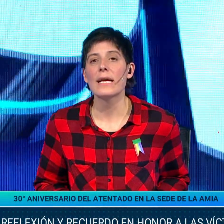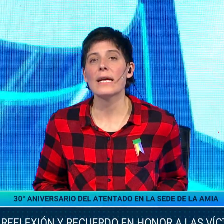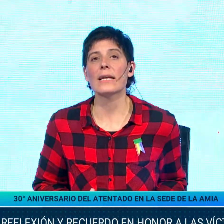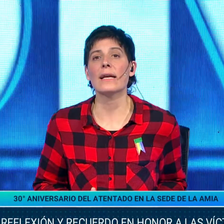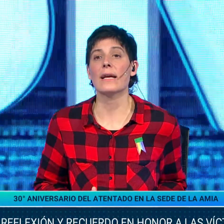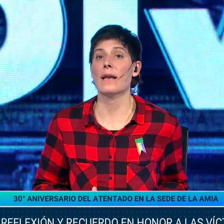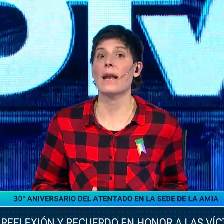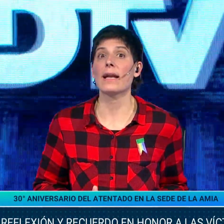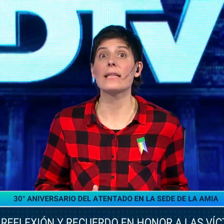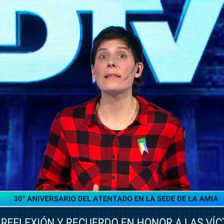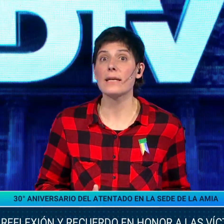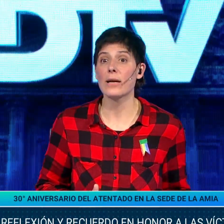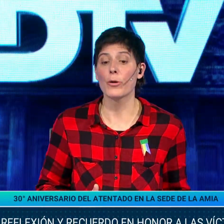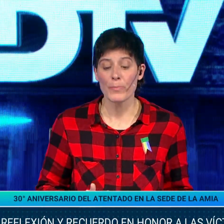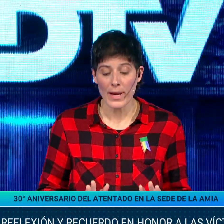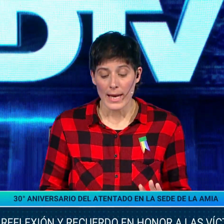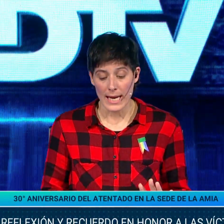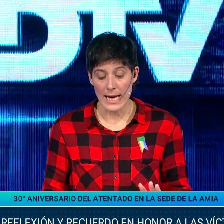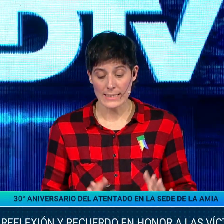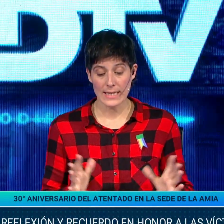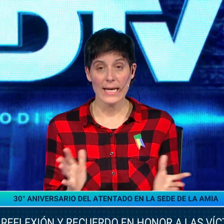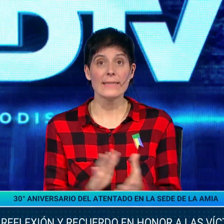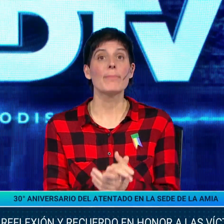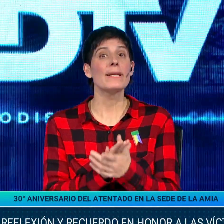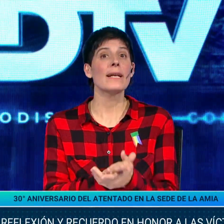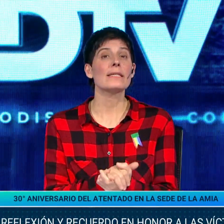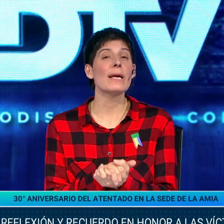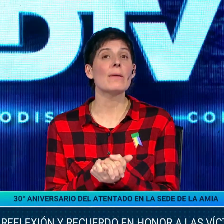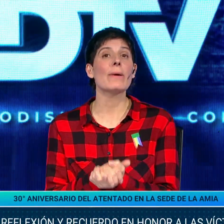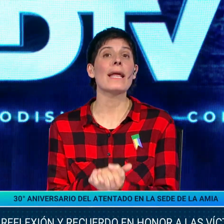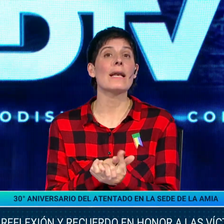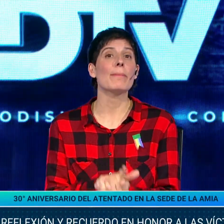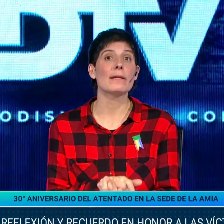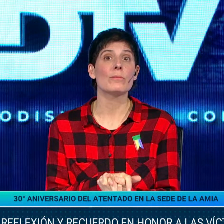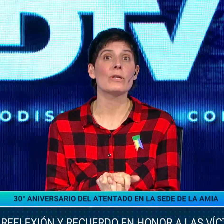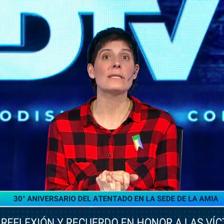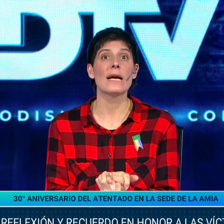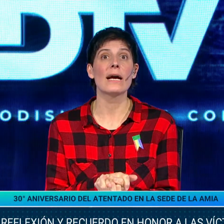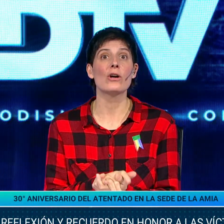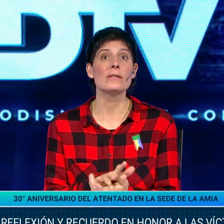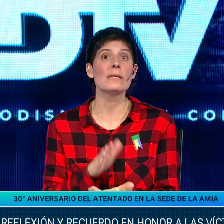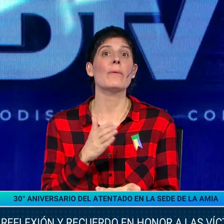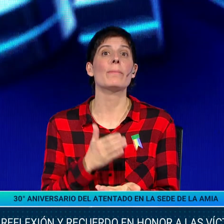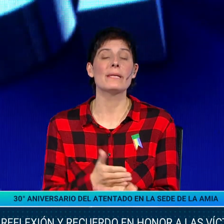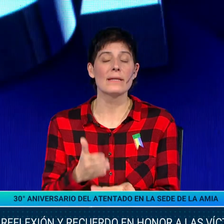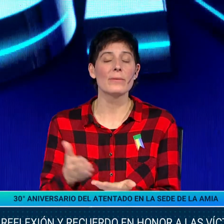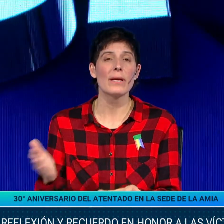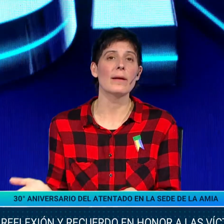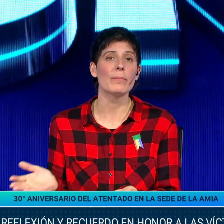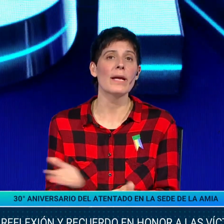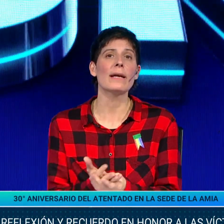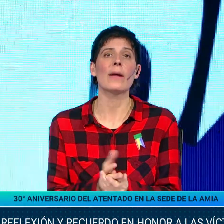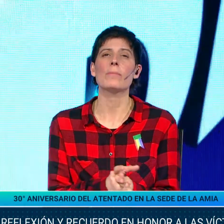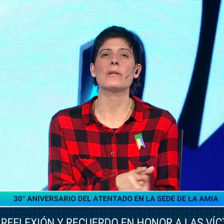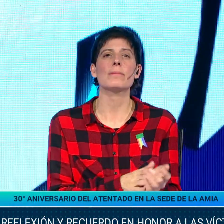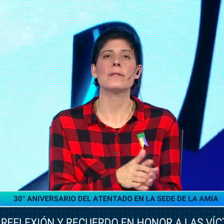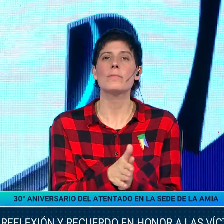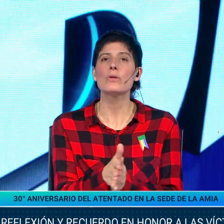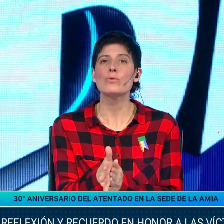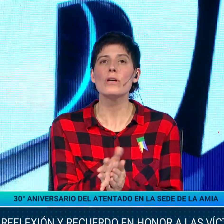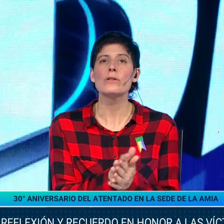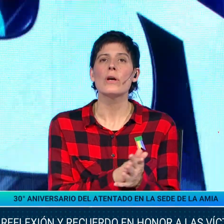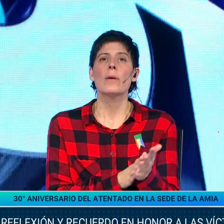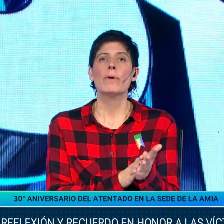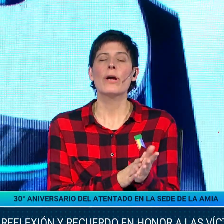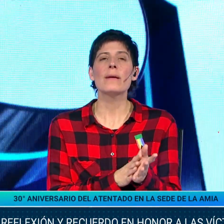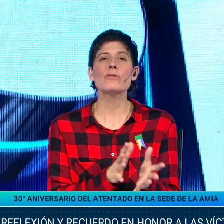vigentes en la Argentina, ¿no? Así que esta es parte de la actividad que va a haber el martes. Como decía Gonza, va a haber más actividades también, que las vamos a repasar